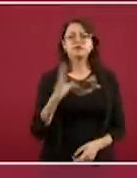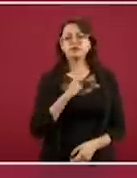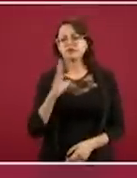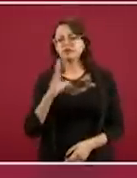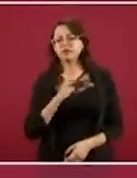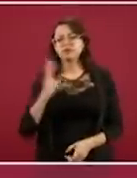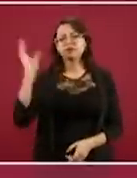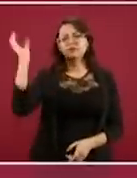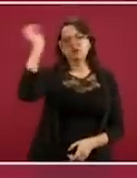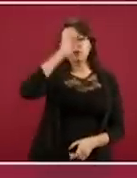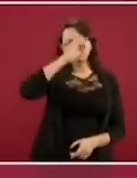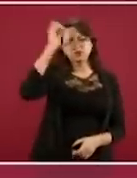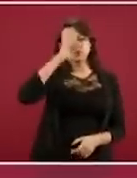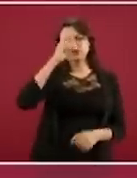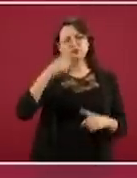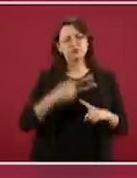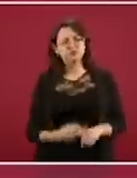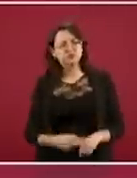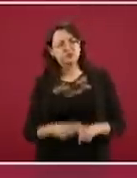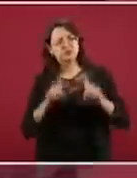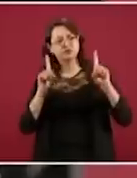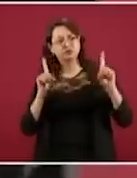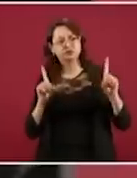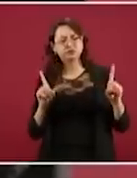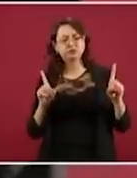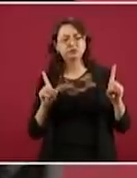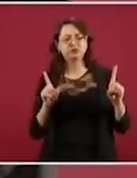puntos de vista diferentes,